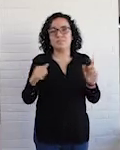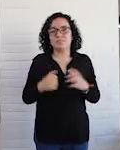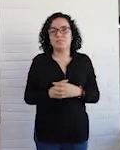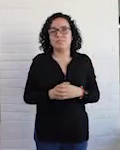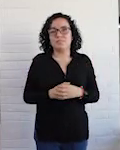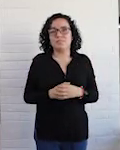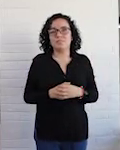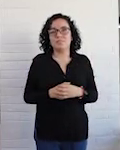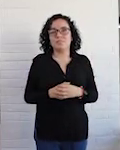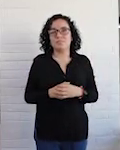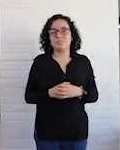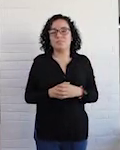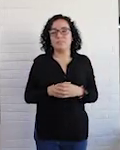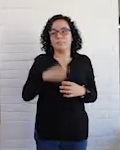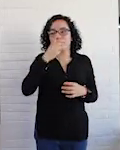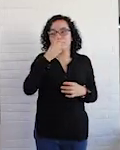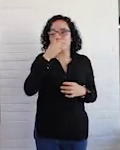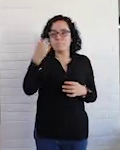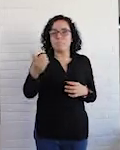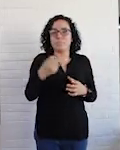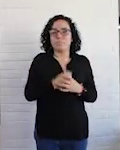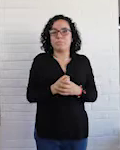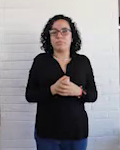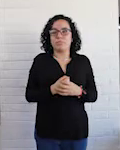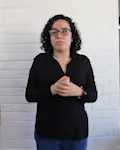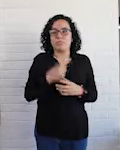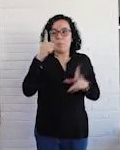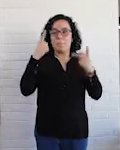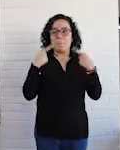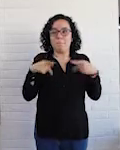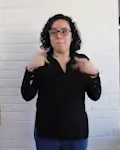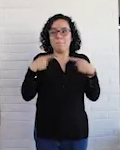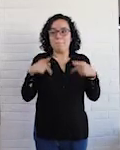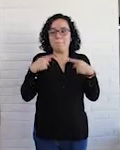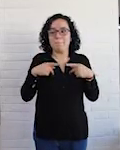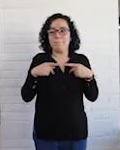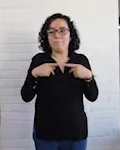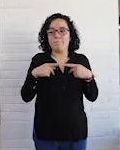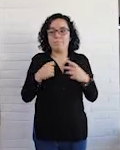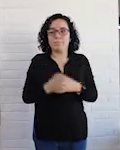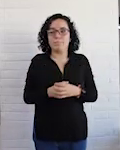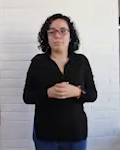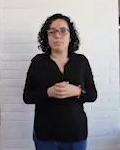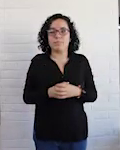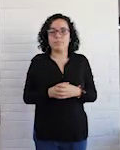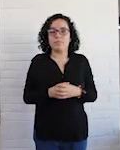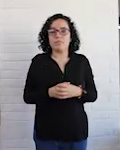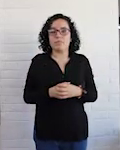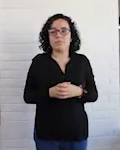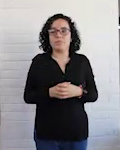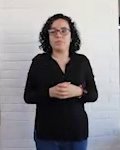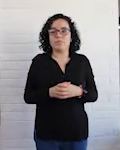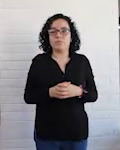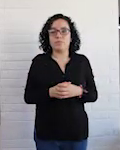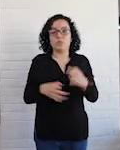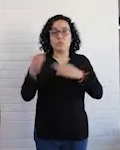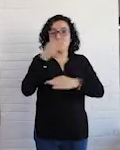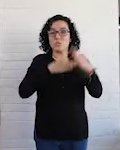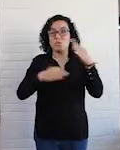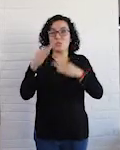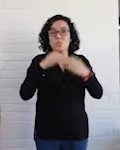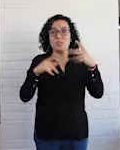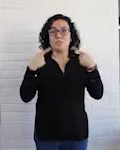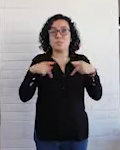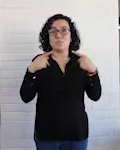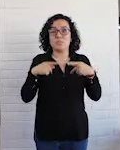¿Ven la diferencia? Entonces, el decir esto es que uno considera, por lo menos, más allá de que estamos seguros, yo creo que todas las personas